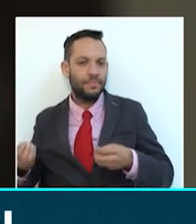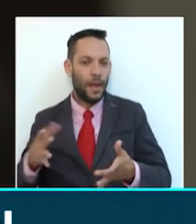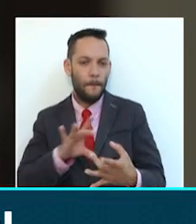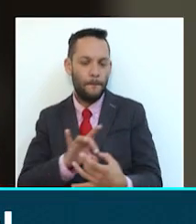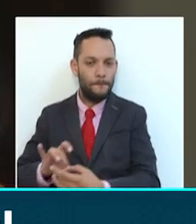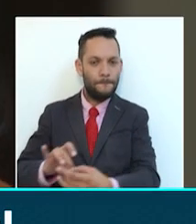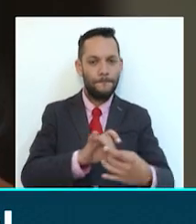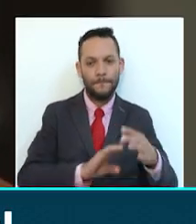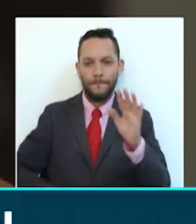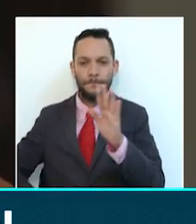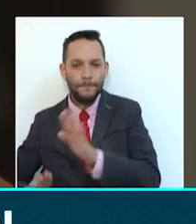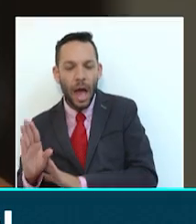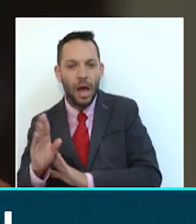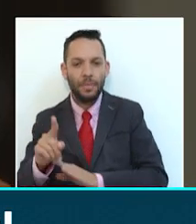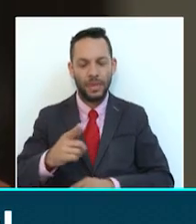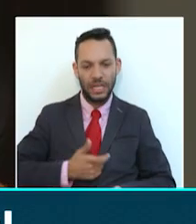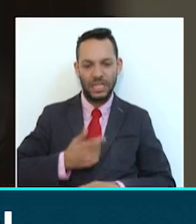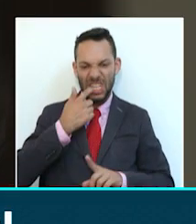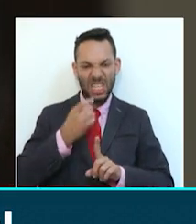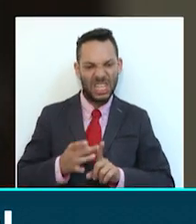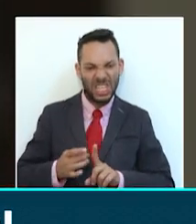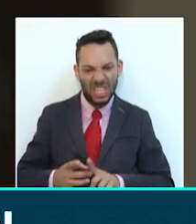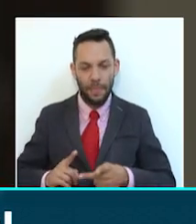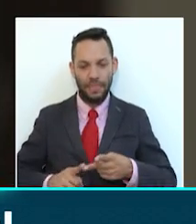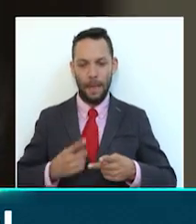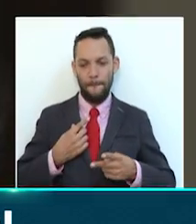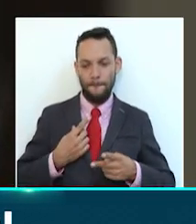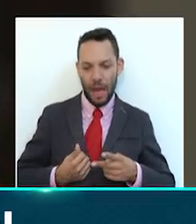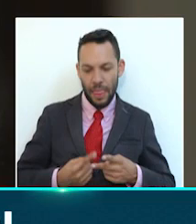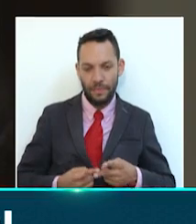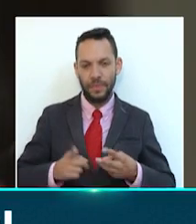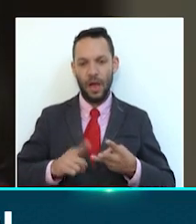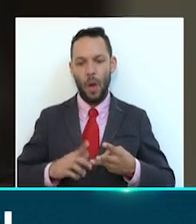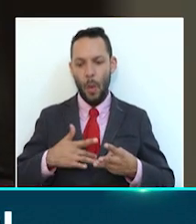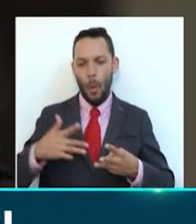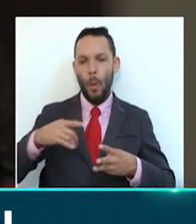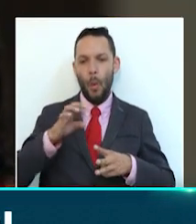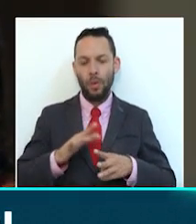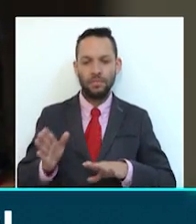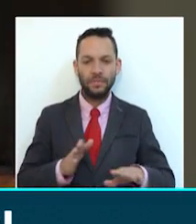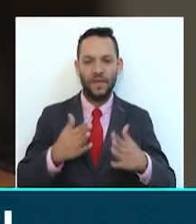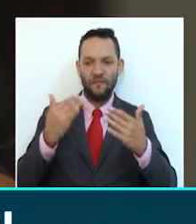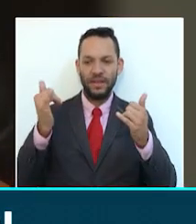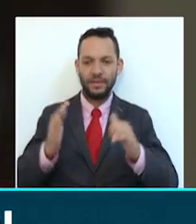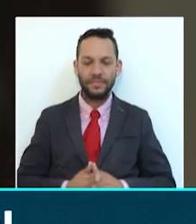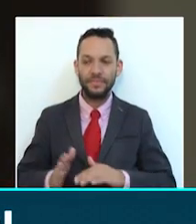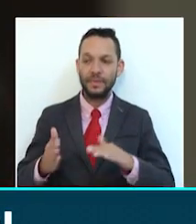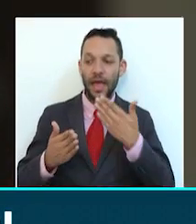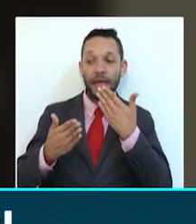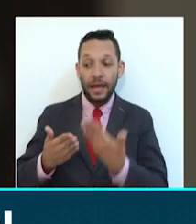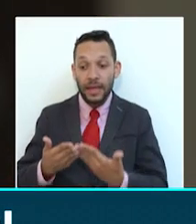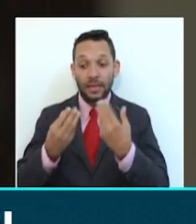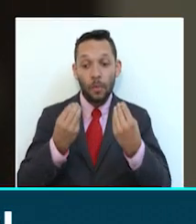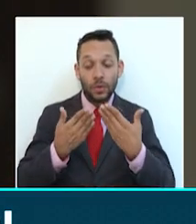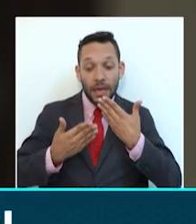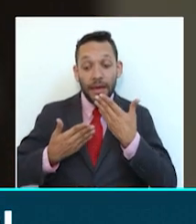llevado preseas tanto de bronce como de plata, y bueno, ahorita con esta de oro estamos muy felices. Gerente, muy amable. Muchísimas gracias a todos